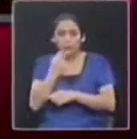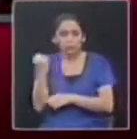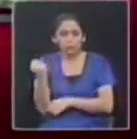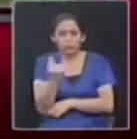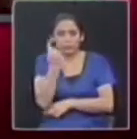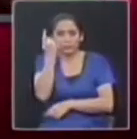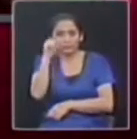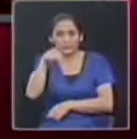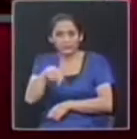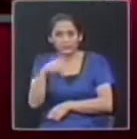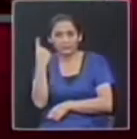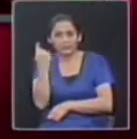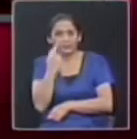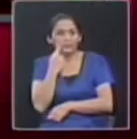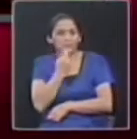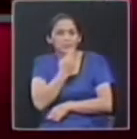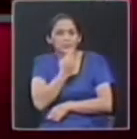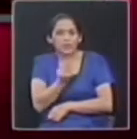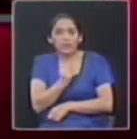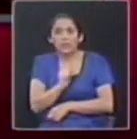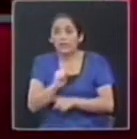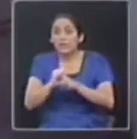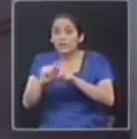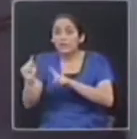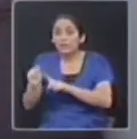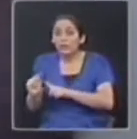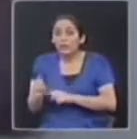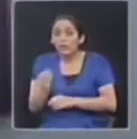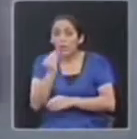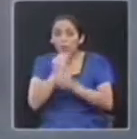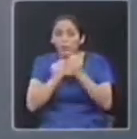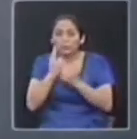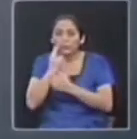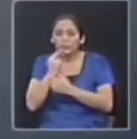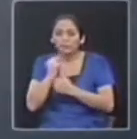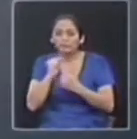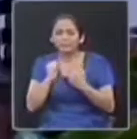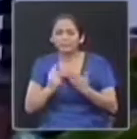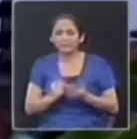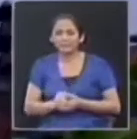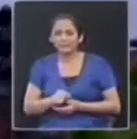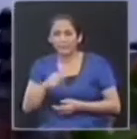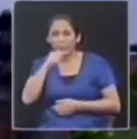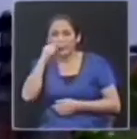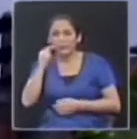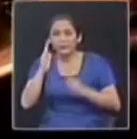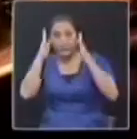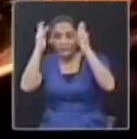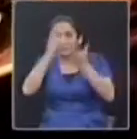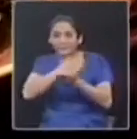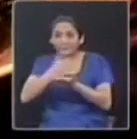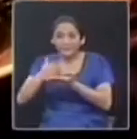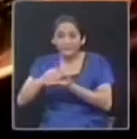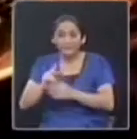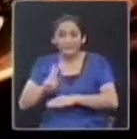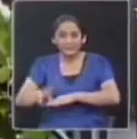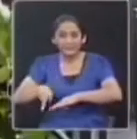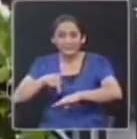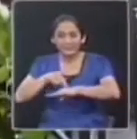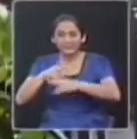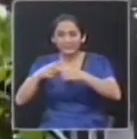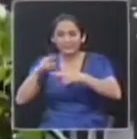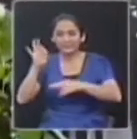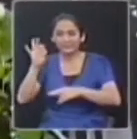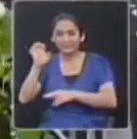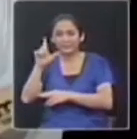Cuenca que ofrecemos este servicio de fondues. Fondue Garden, del chef Felipe Rivadeneira. Una deliciosa oferta gastronómica de la